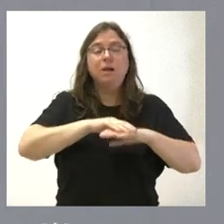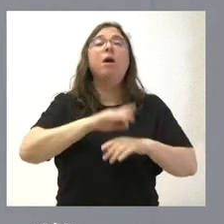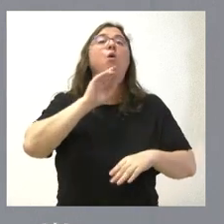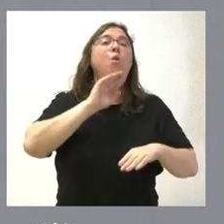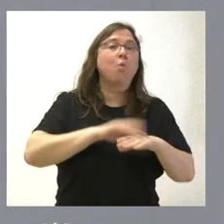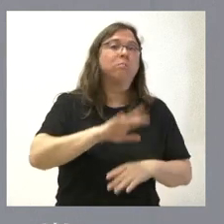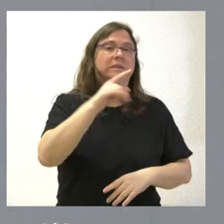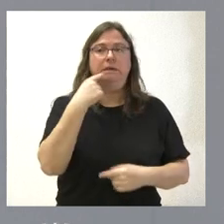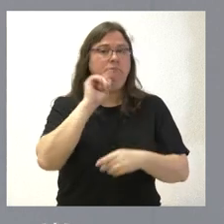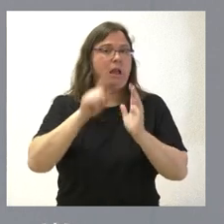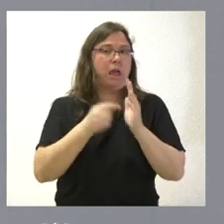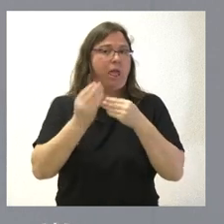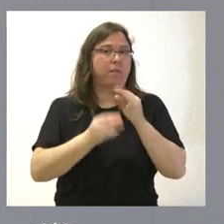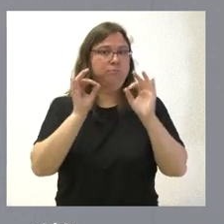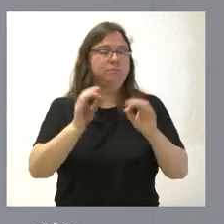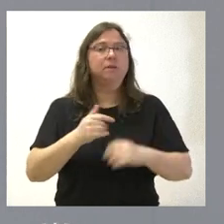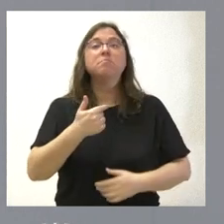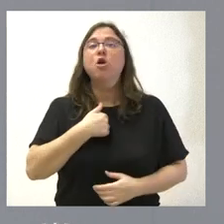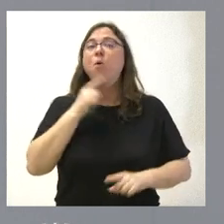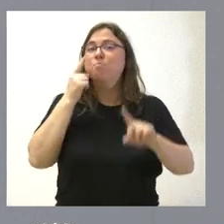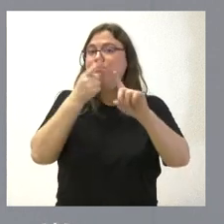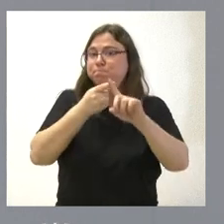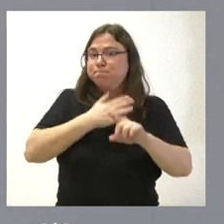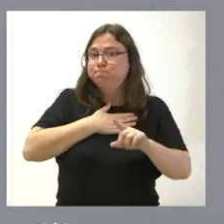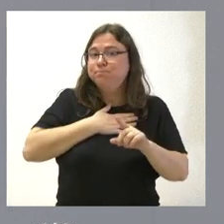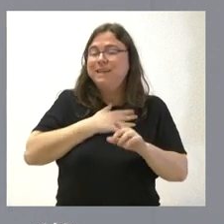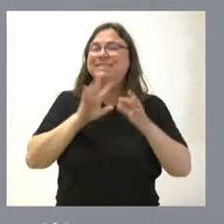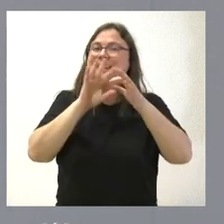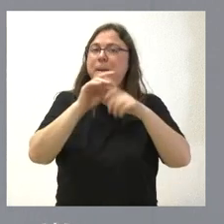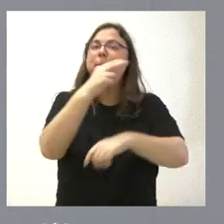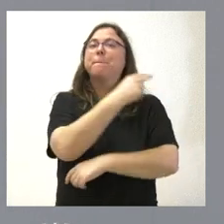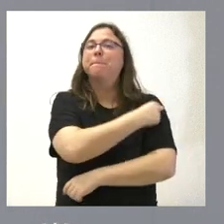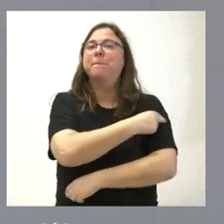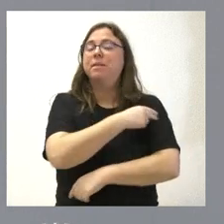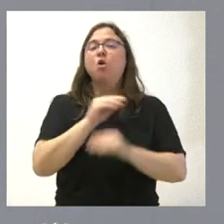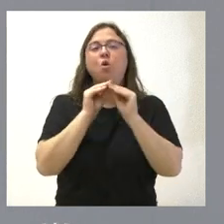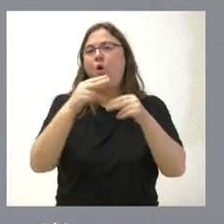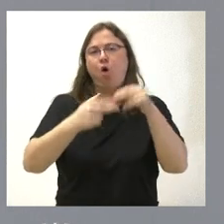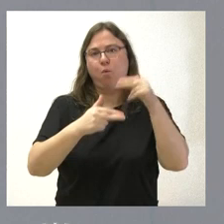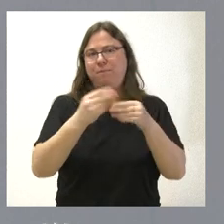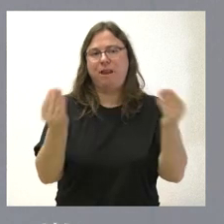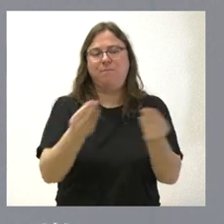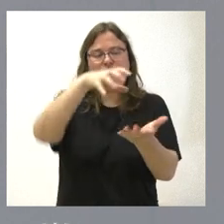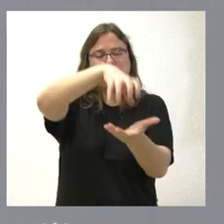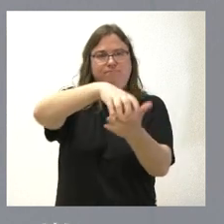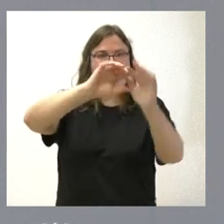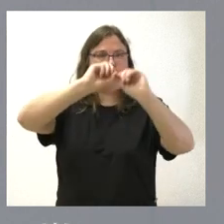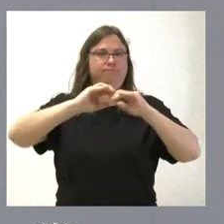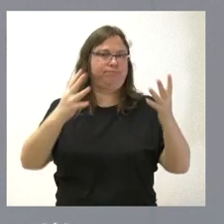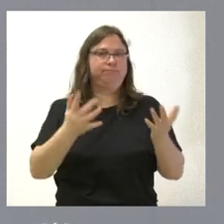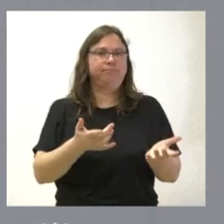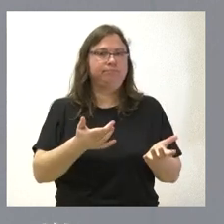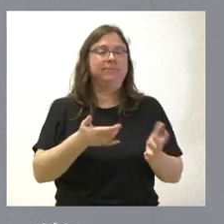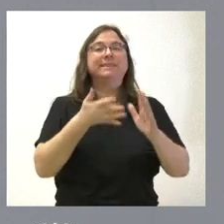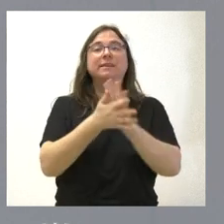lo que establezca la ley al respecto pero nuestra misión desde el punto de vista sanitario básicamente es hacer las obras para mejorar las instalaciones quiero decir con